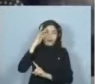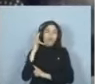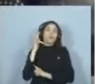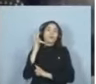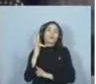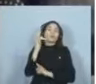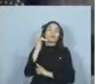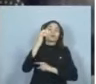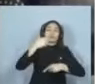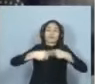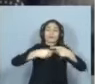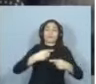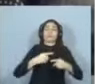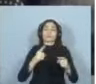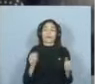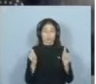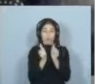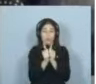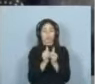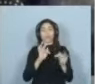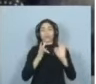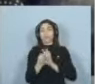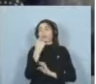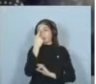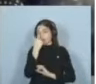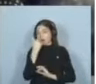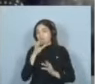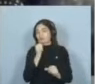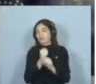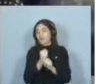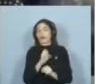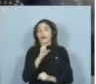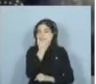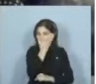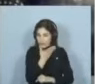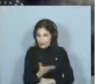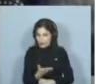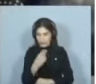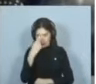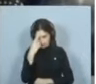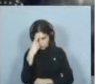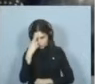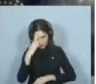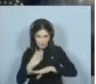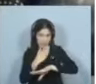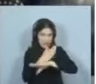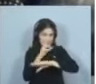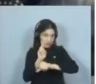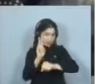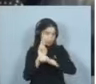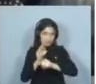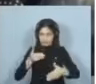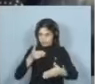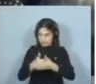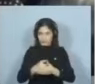intergeneracionales éticas con un enfoque equitativo y de responsabilidad compartida y diferenciada, cooperación y prevención. Destacamos el rol